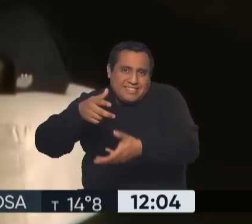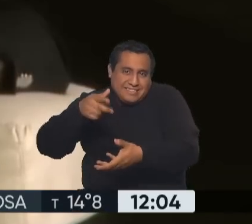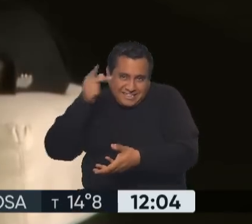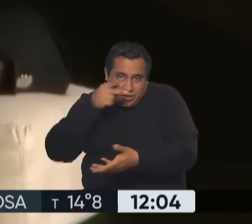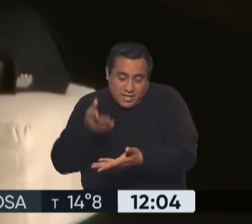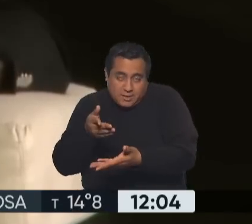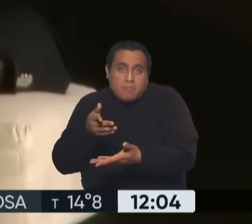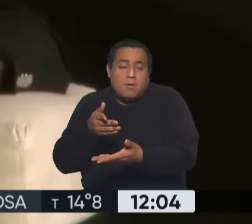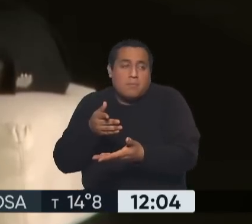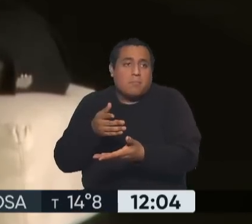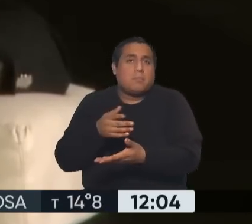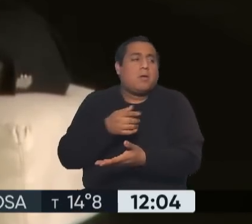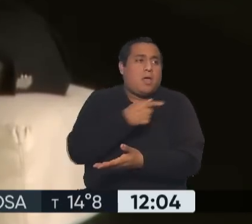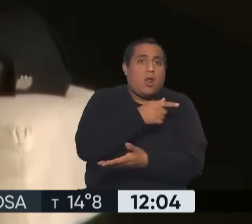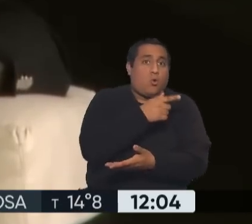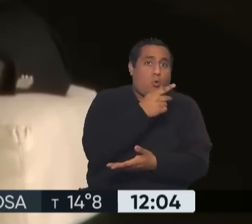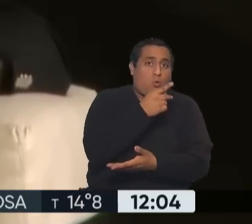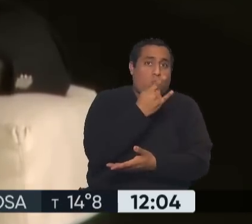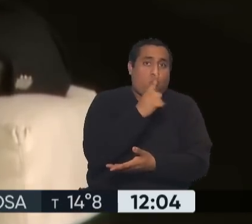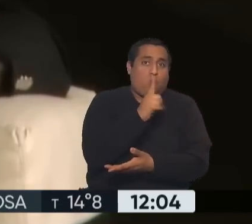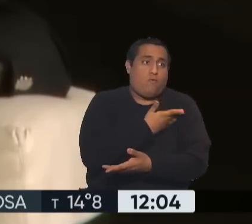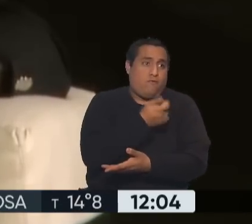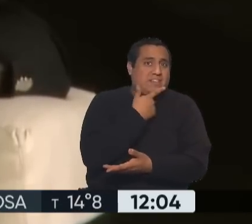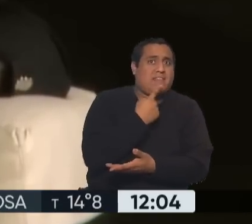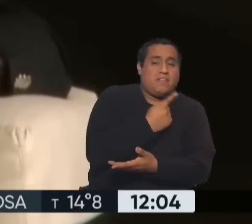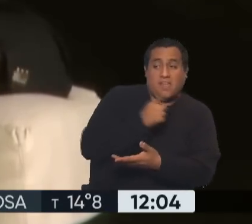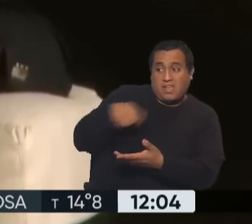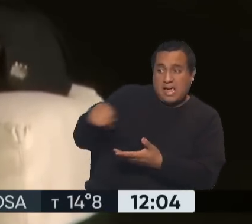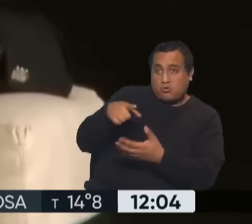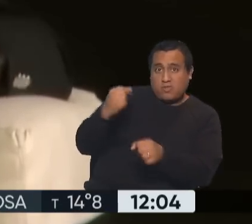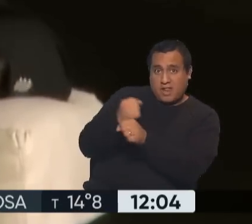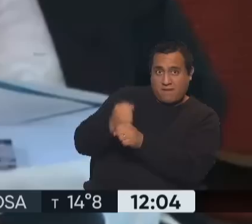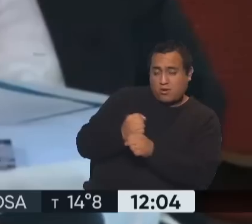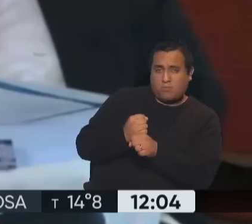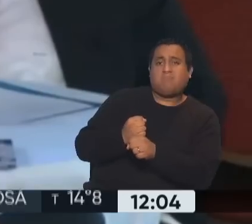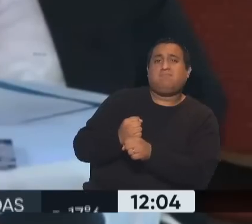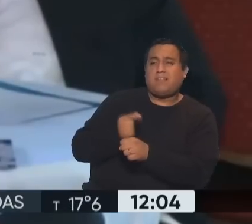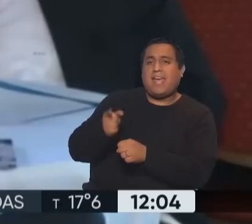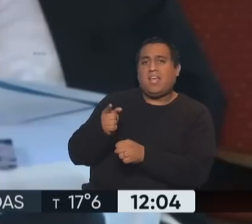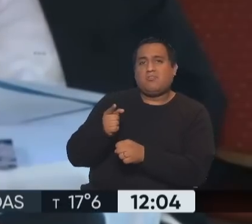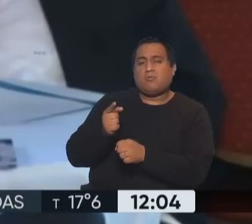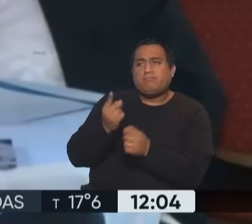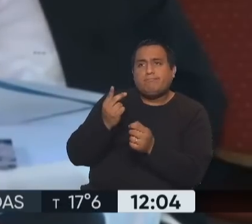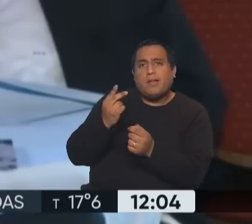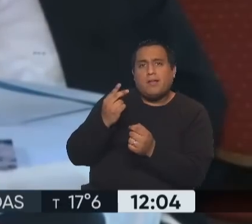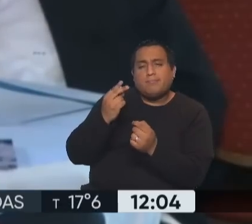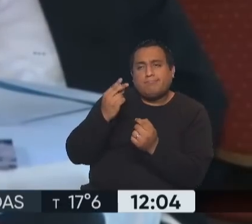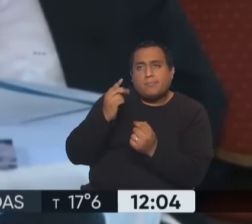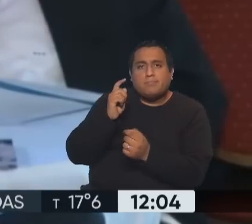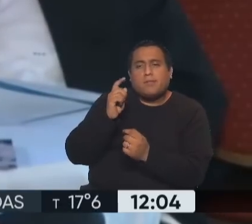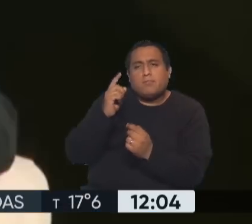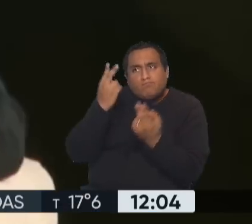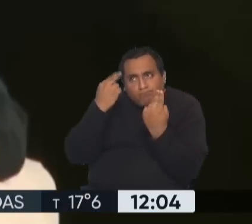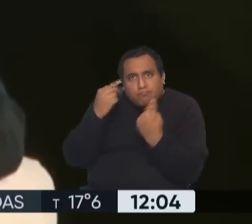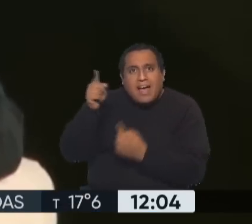más, Culfas se refirió a ellos como quienes responden a la vicepresidenta de la Nación, Cristina Fernández de